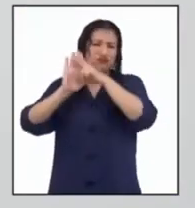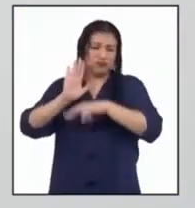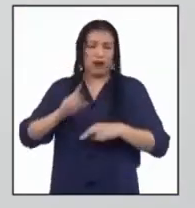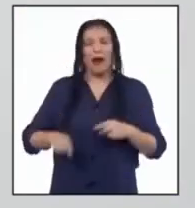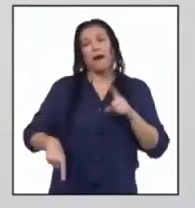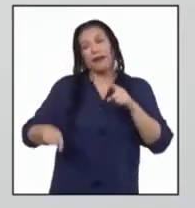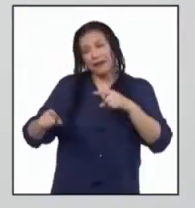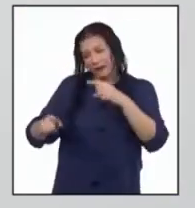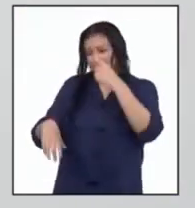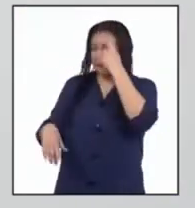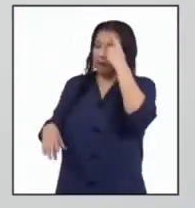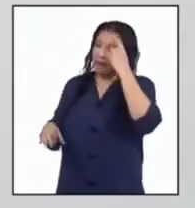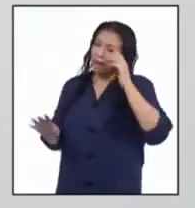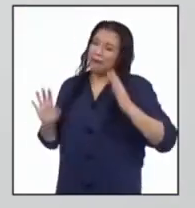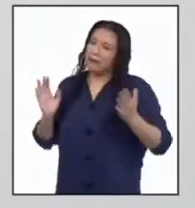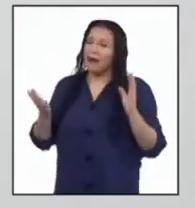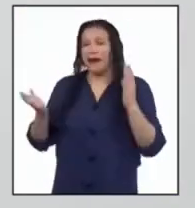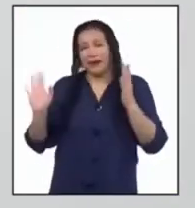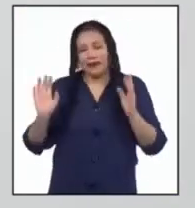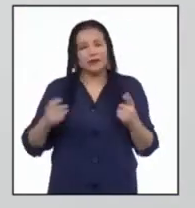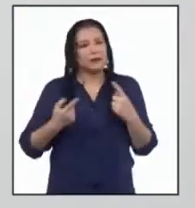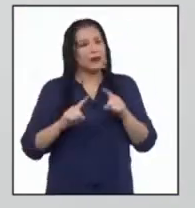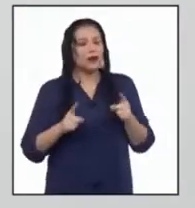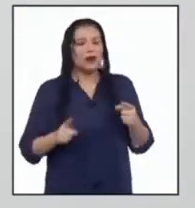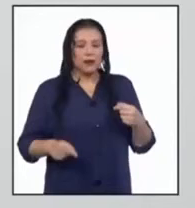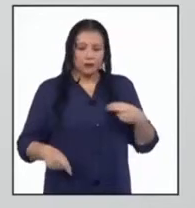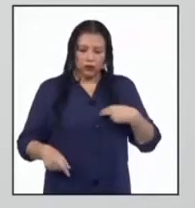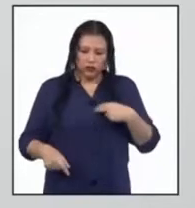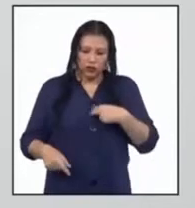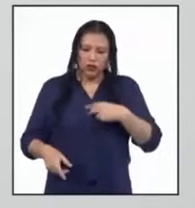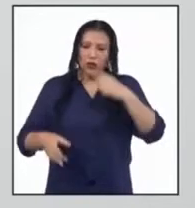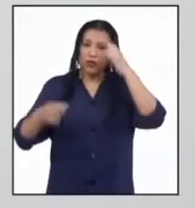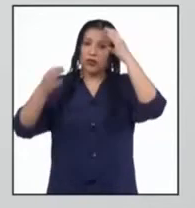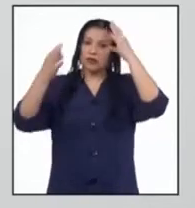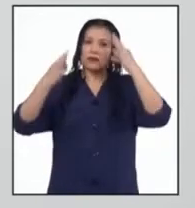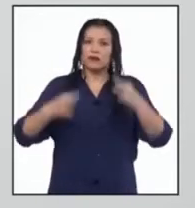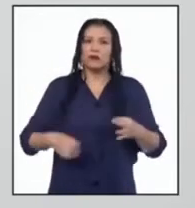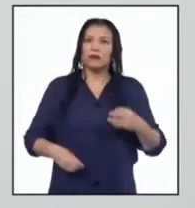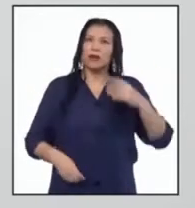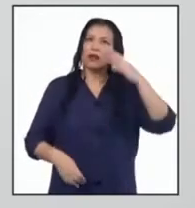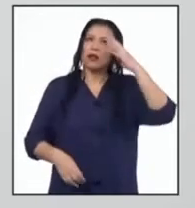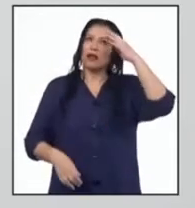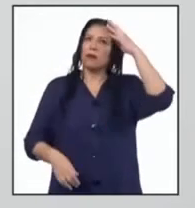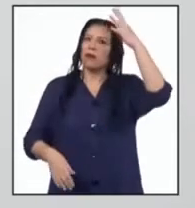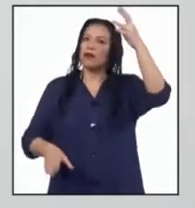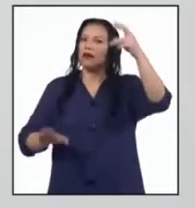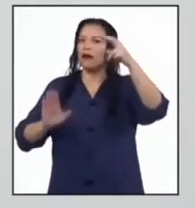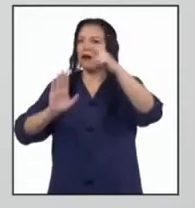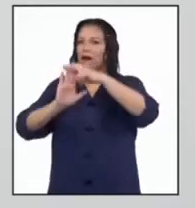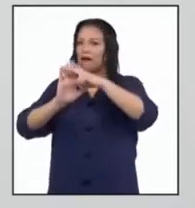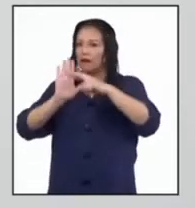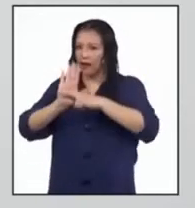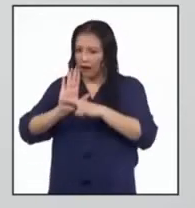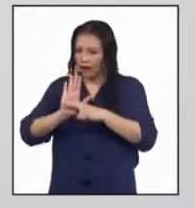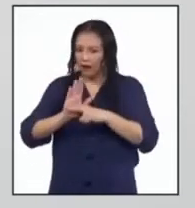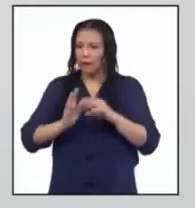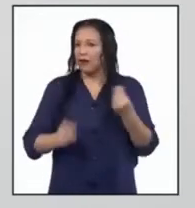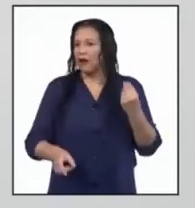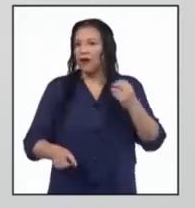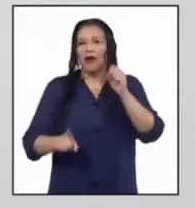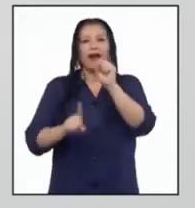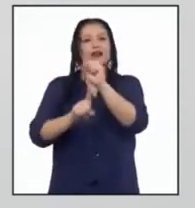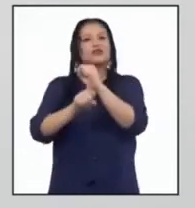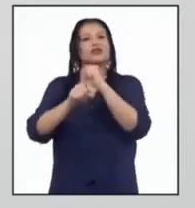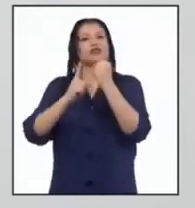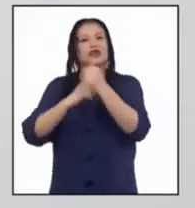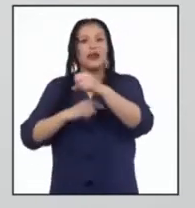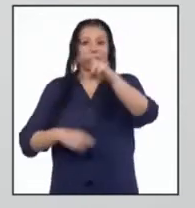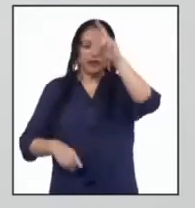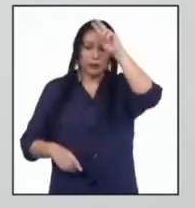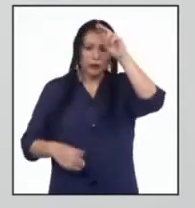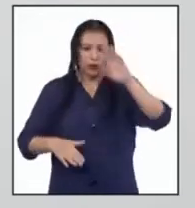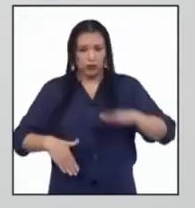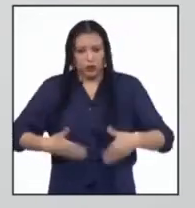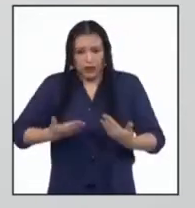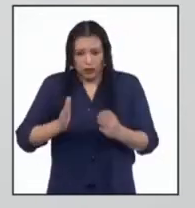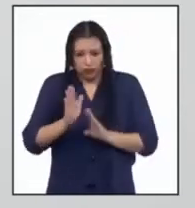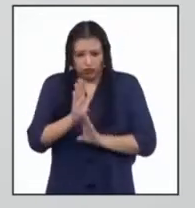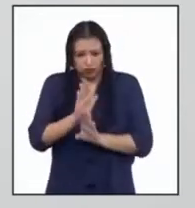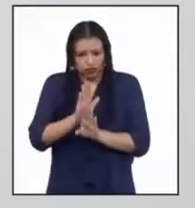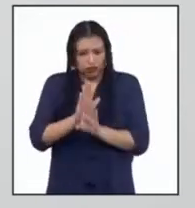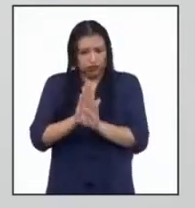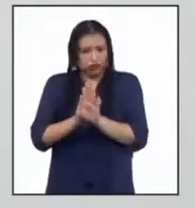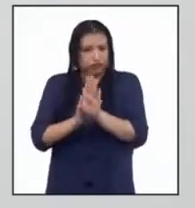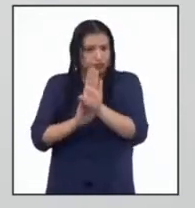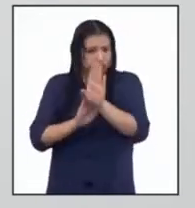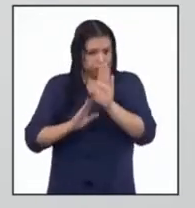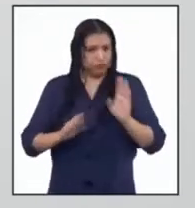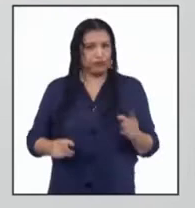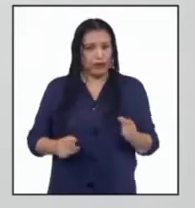¿no? Nosotros decidimos inventar reglas para que nuestra sociedad pueda crecer y desarrollarse